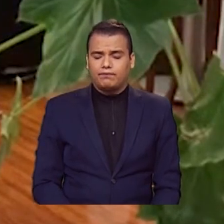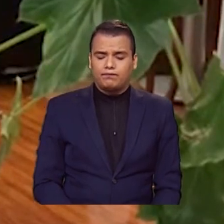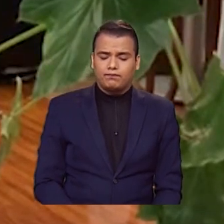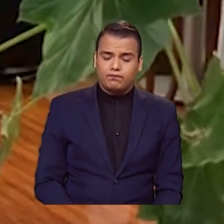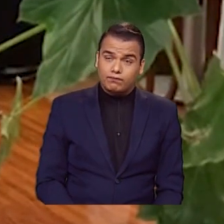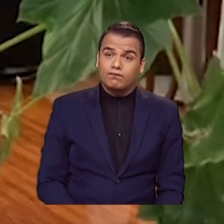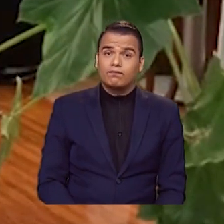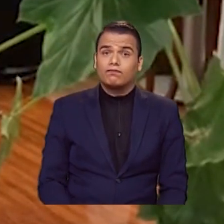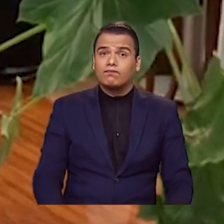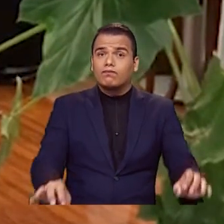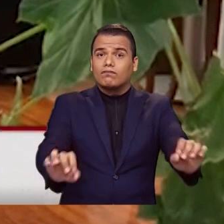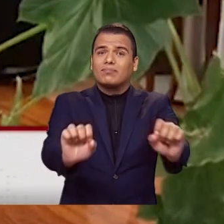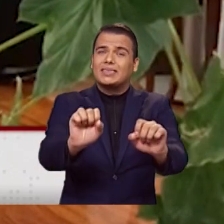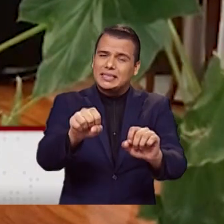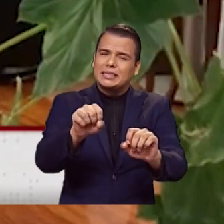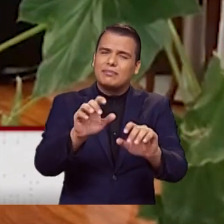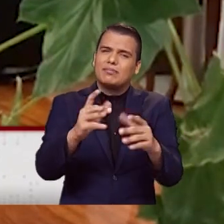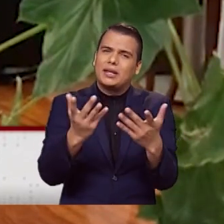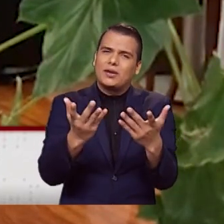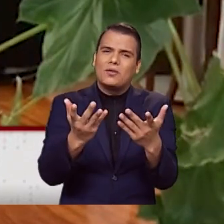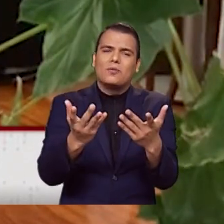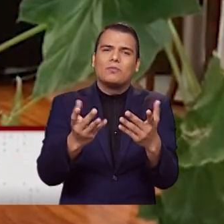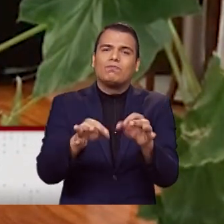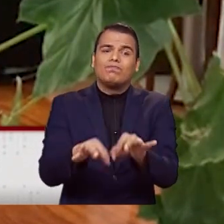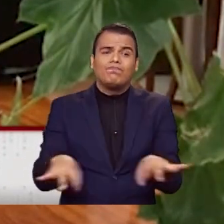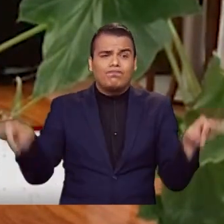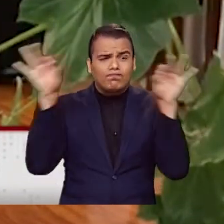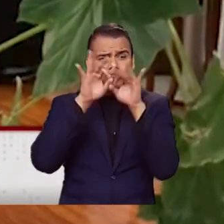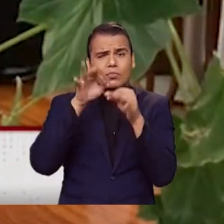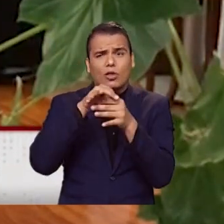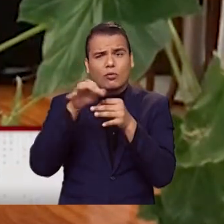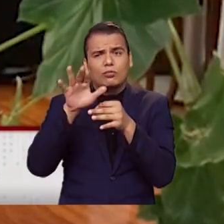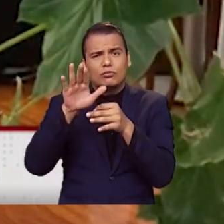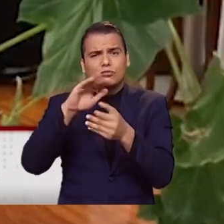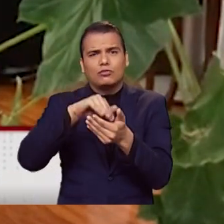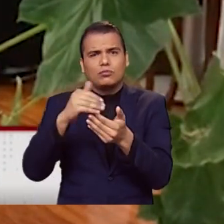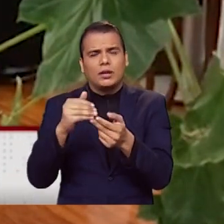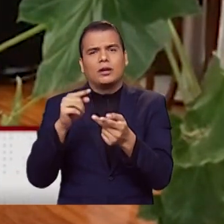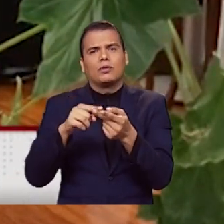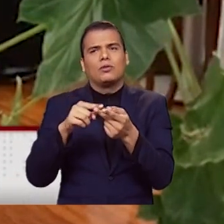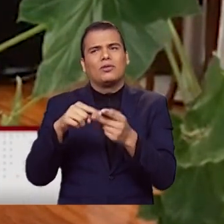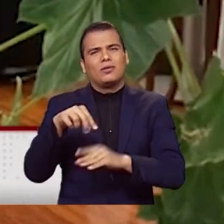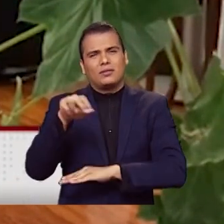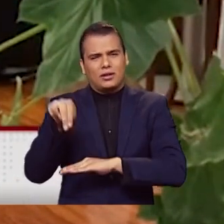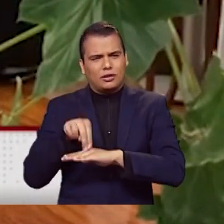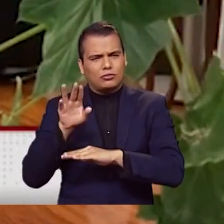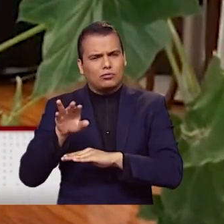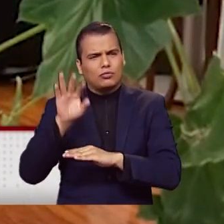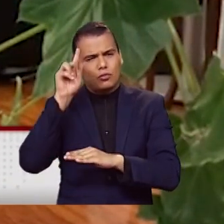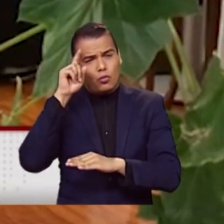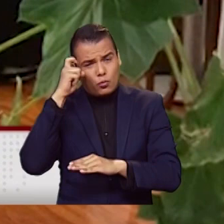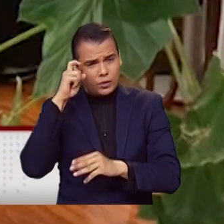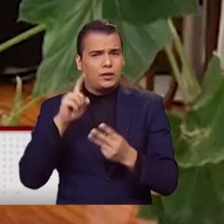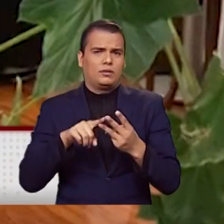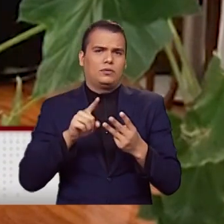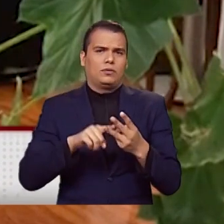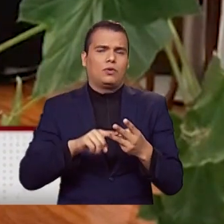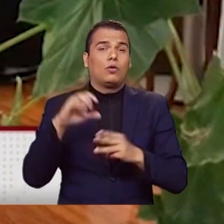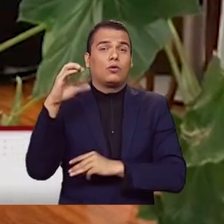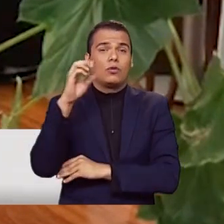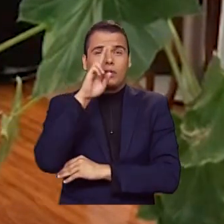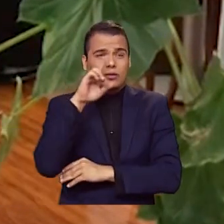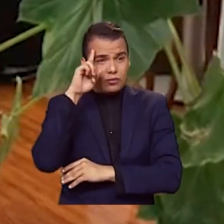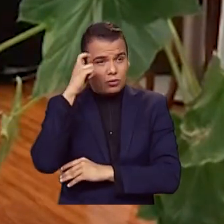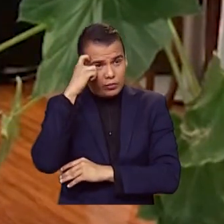solicitarle al gobierno municipal, al gobierno departamental y central, para que esas personas que estén en casa tengan